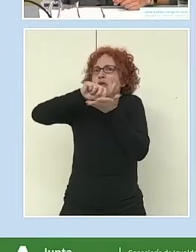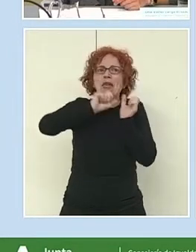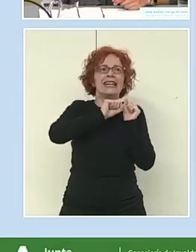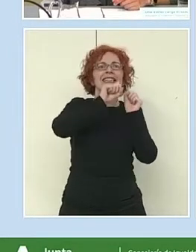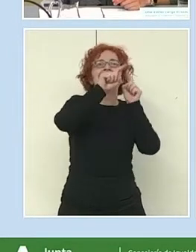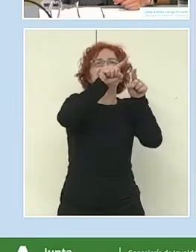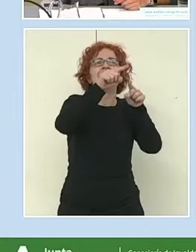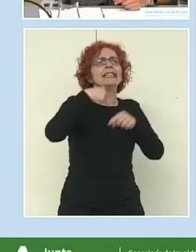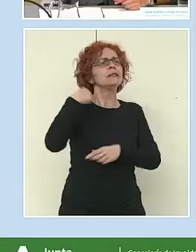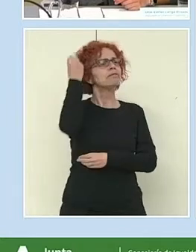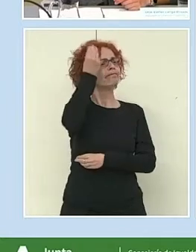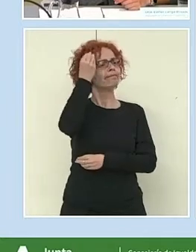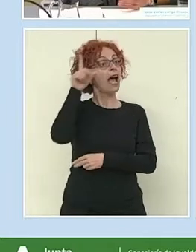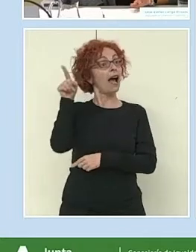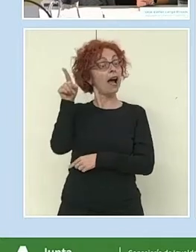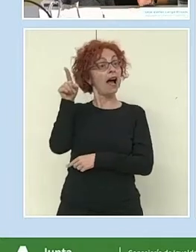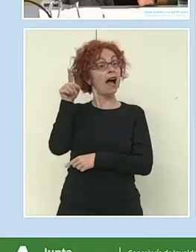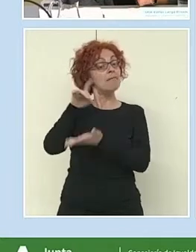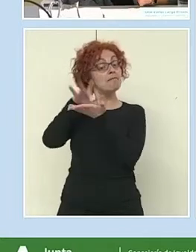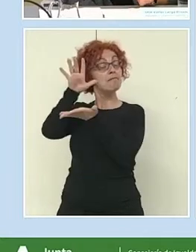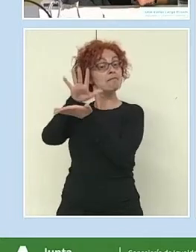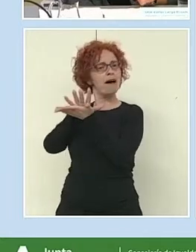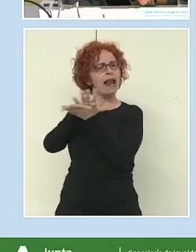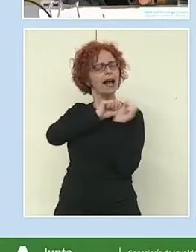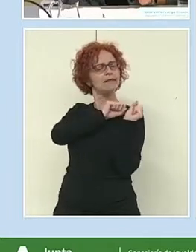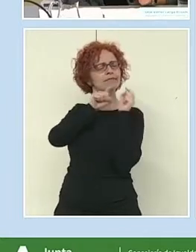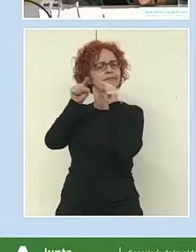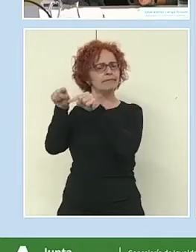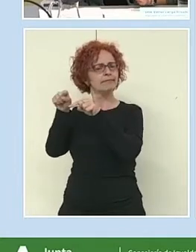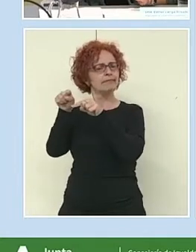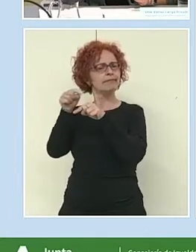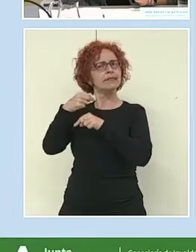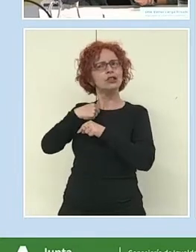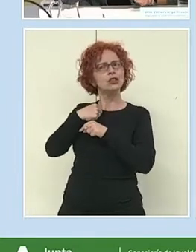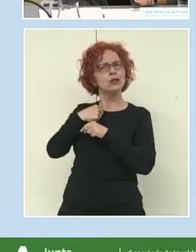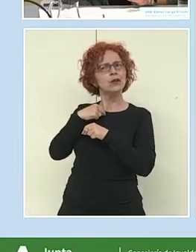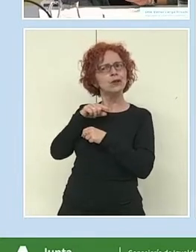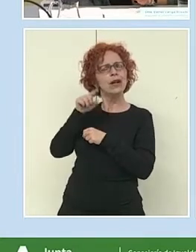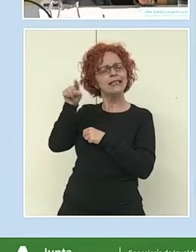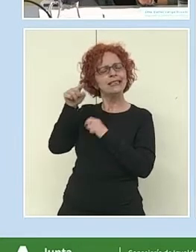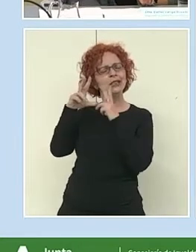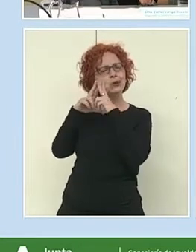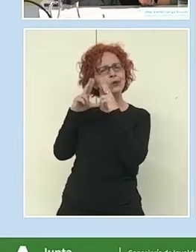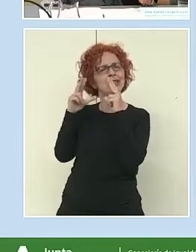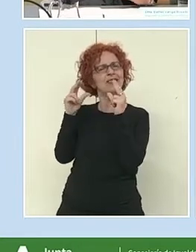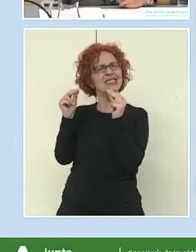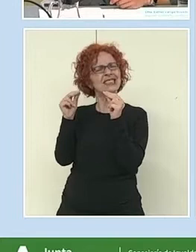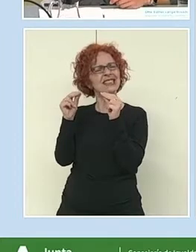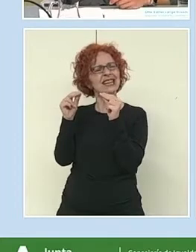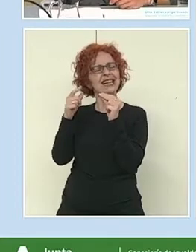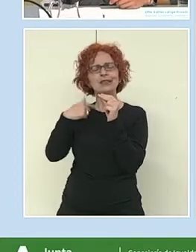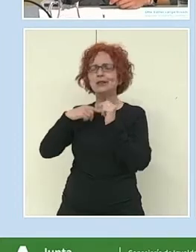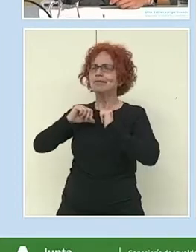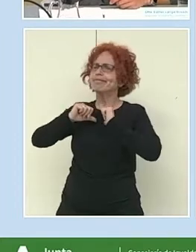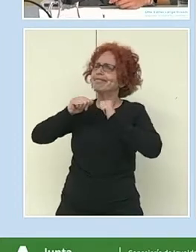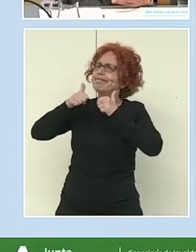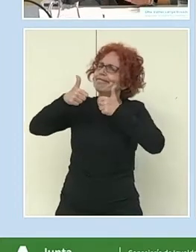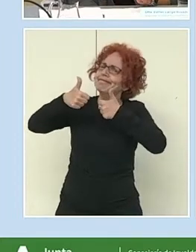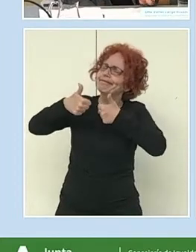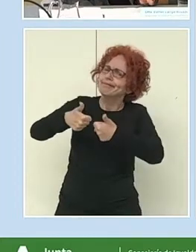Málaga. En Málaga elegí una carrera técnica y la decisión tampoco fue,